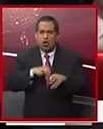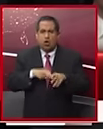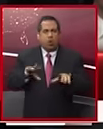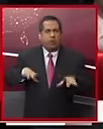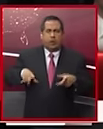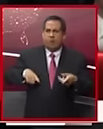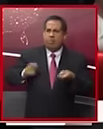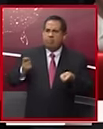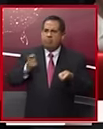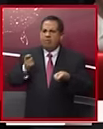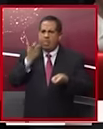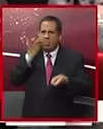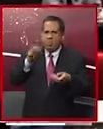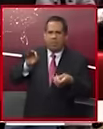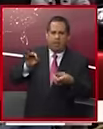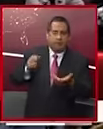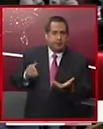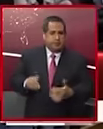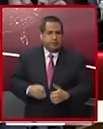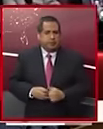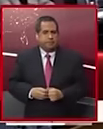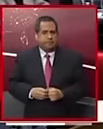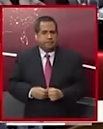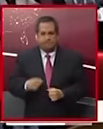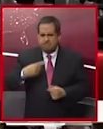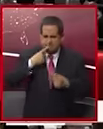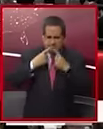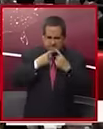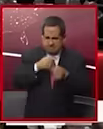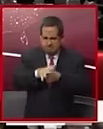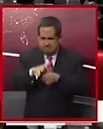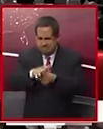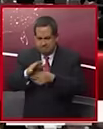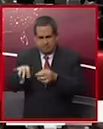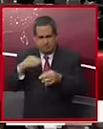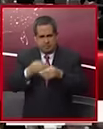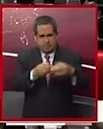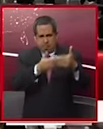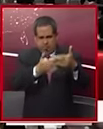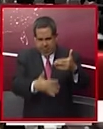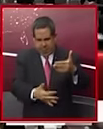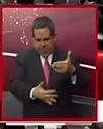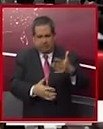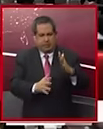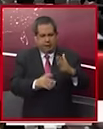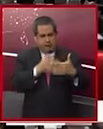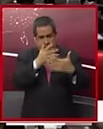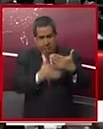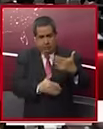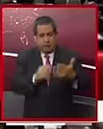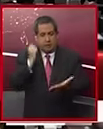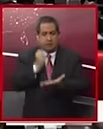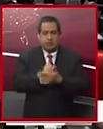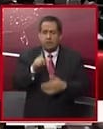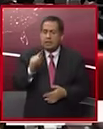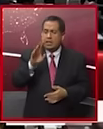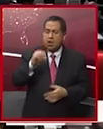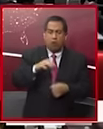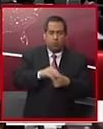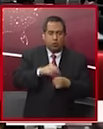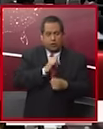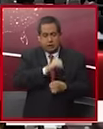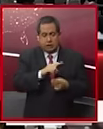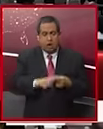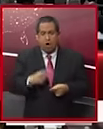del gobierno. Al considerarse suficientemente discutido en lo general, los diputados aprobaron con 79 votos a favor, 2 en contra y